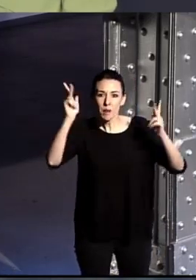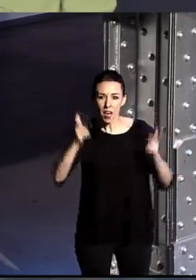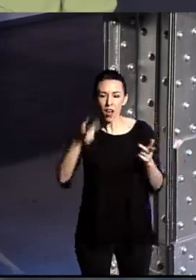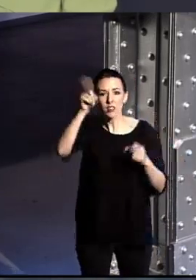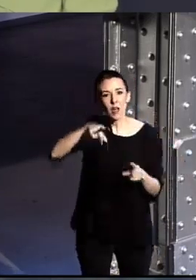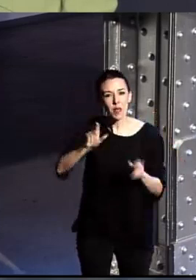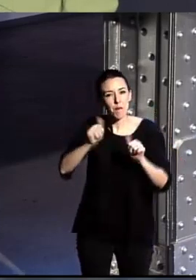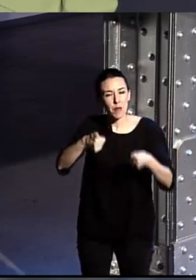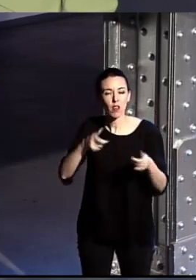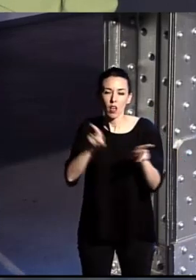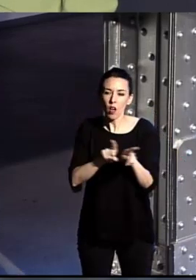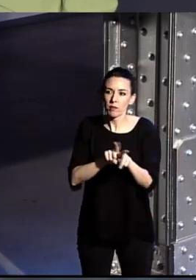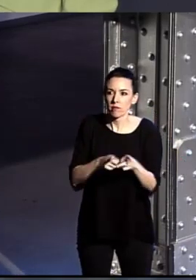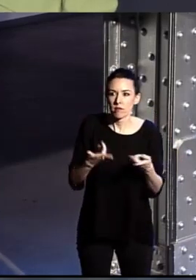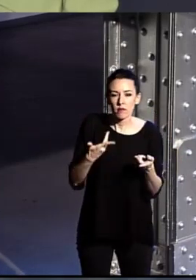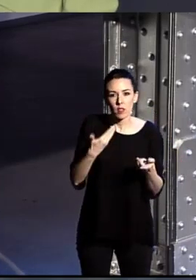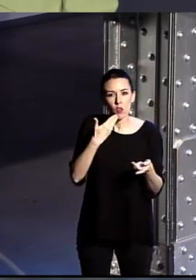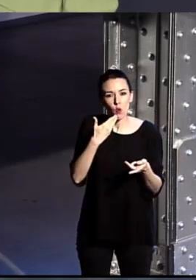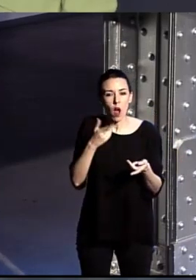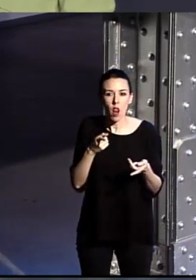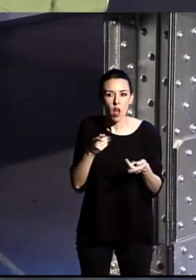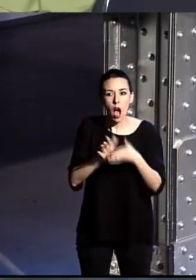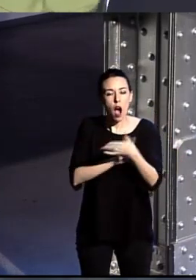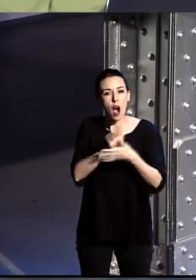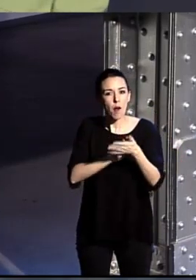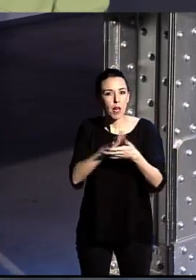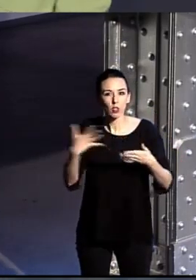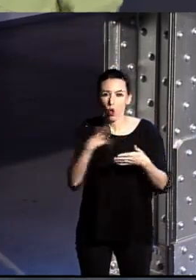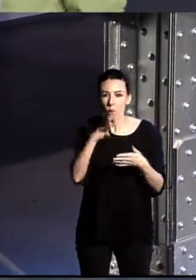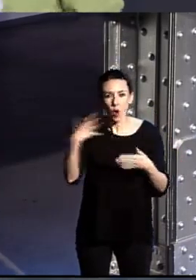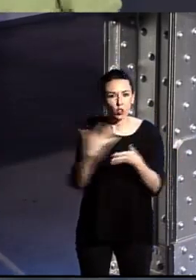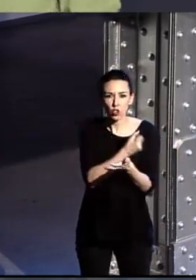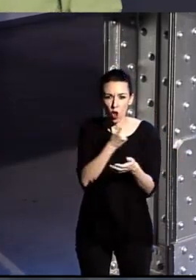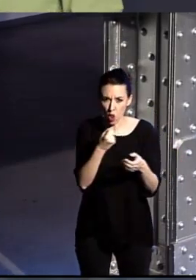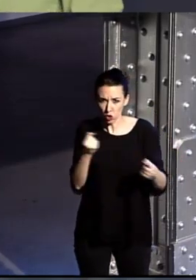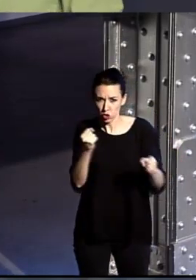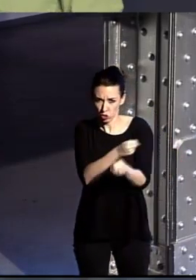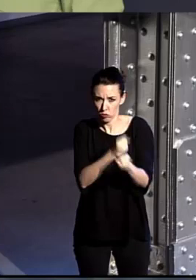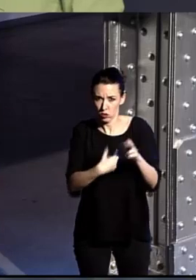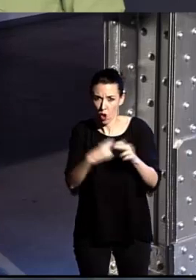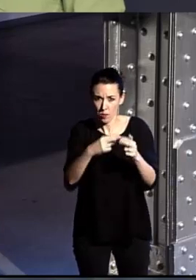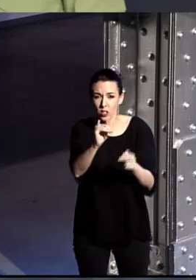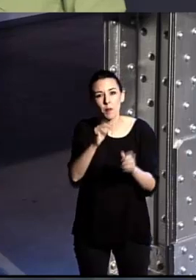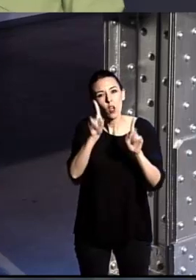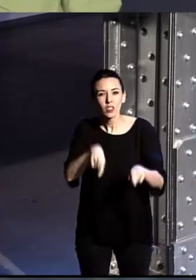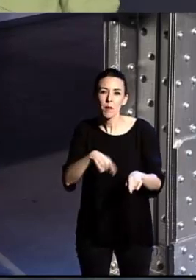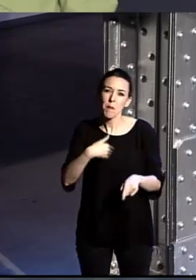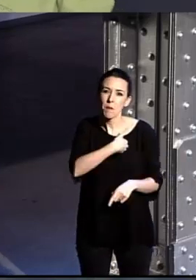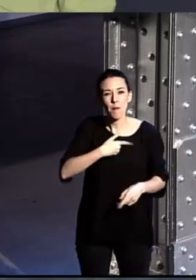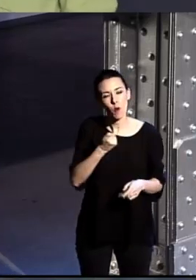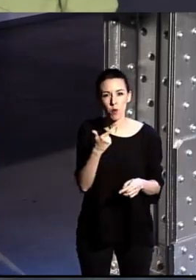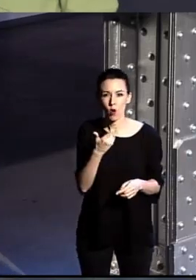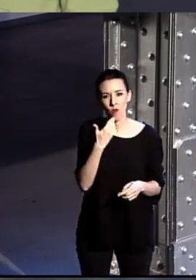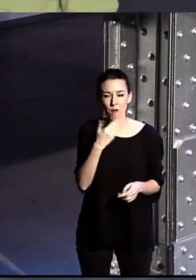están alzando una voz, están hablando por todos esos obreros, pero también es un papel un poco maternal. Lo que pasa es que